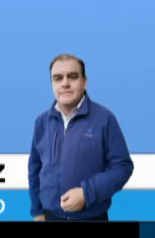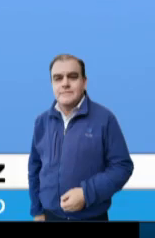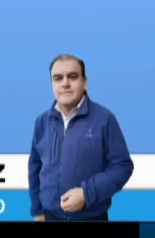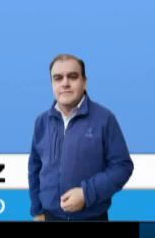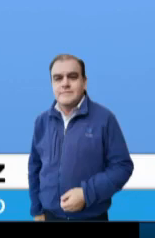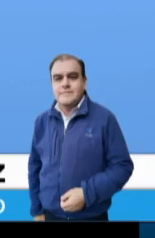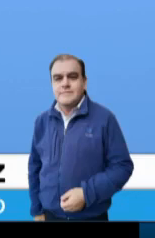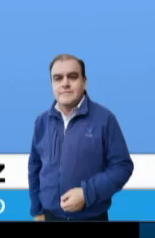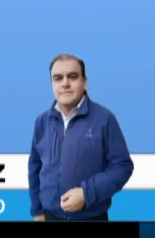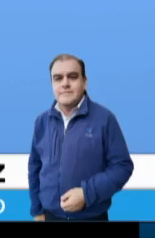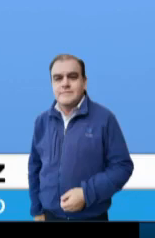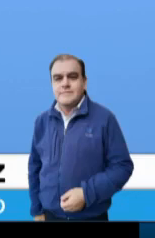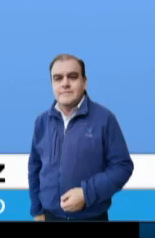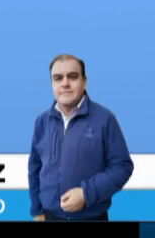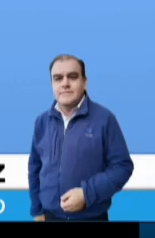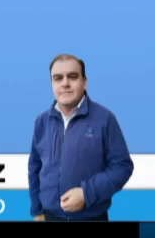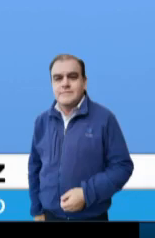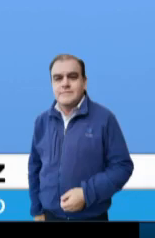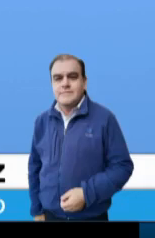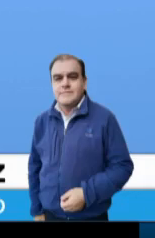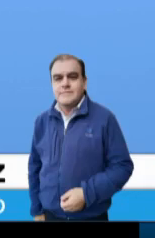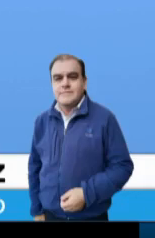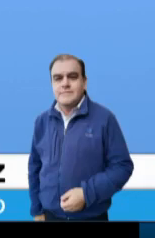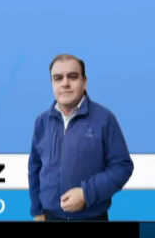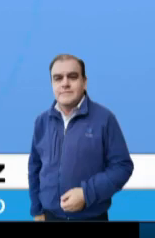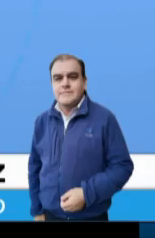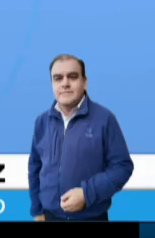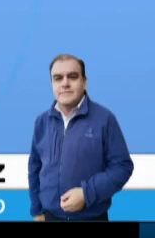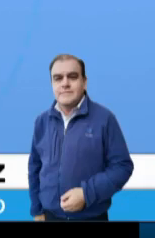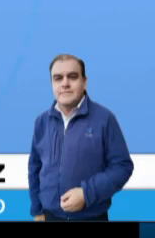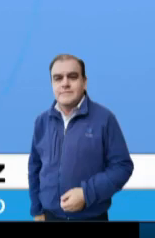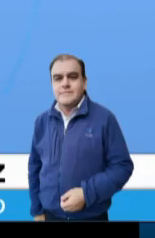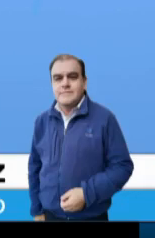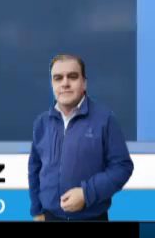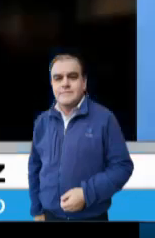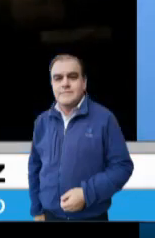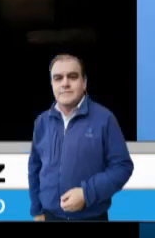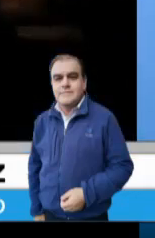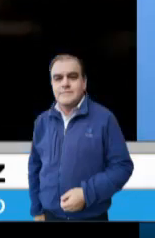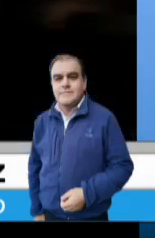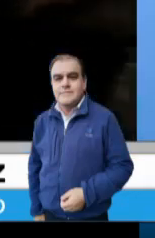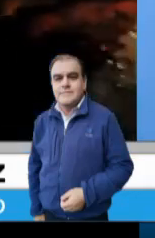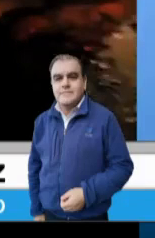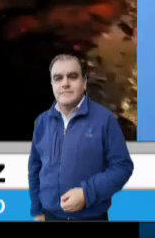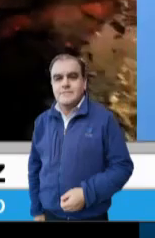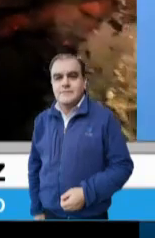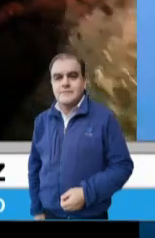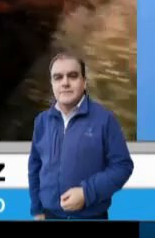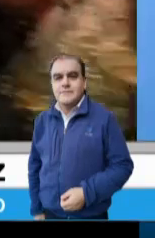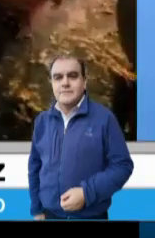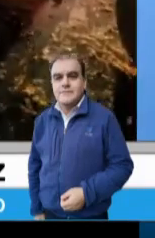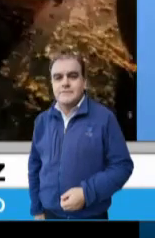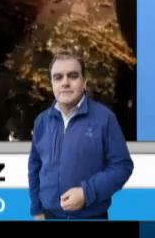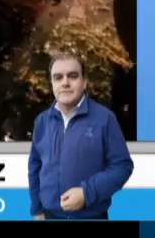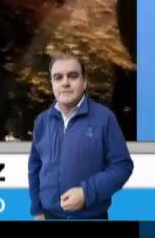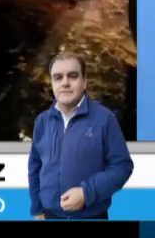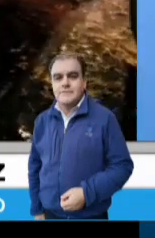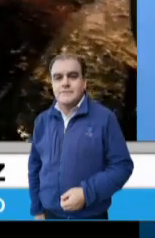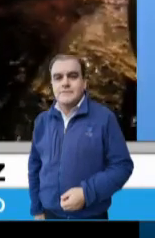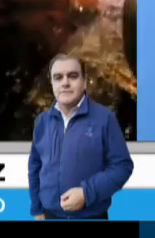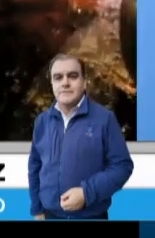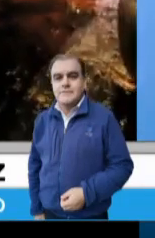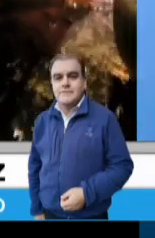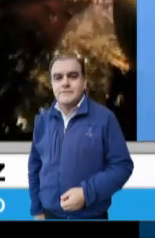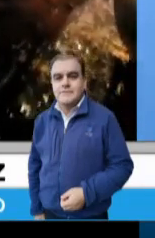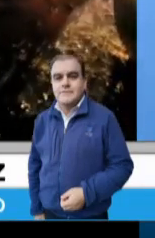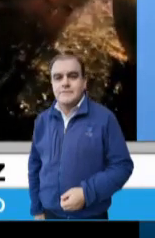José. Carlos, ¿cuáles son las cuál es la situación en estos instantes en el centro de Temuco en materia de seguridad? La verdad es